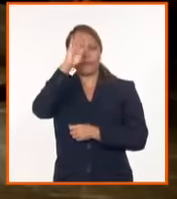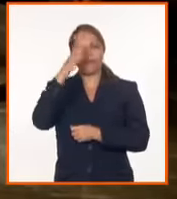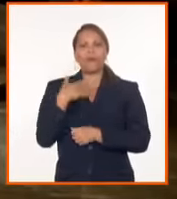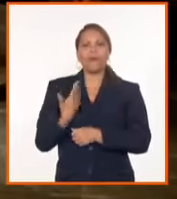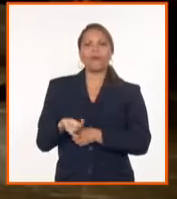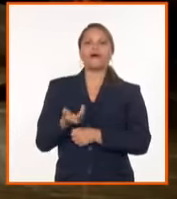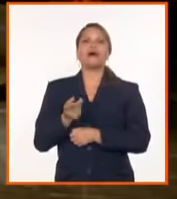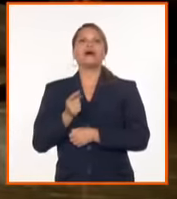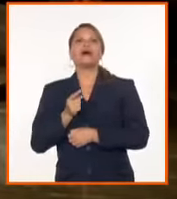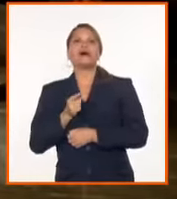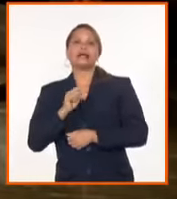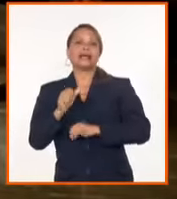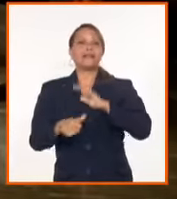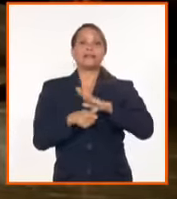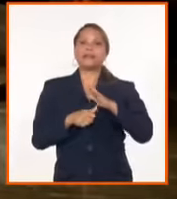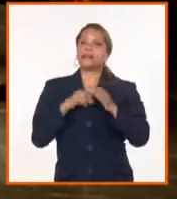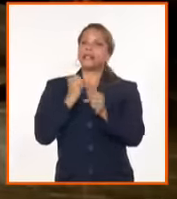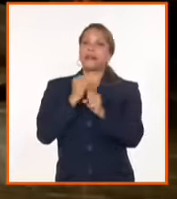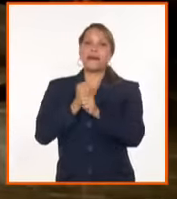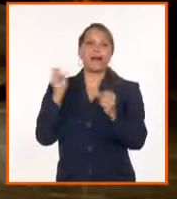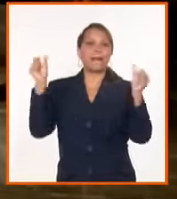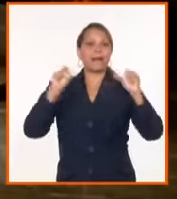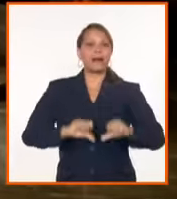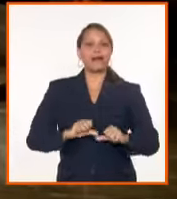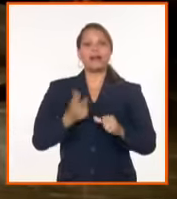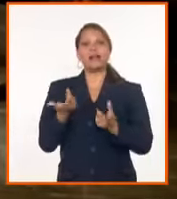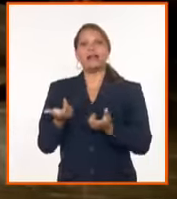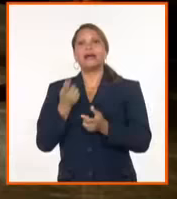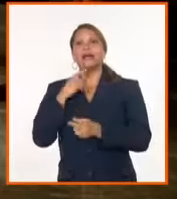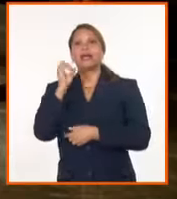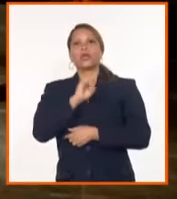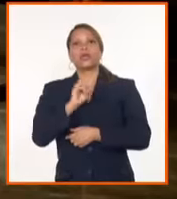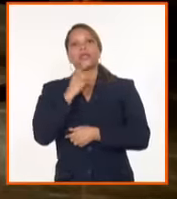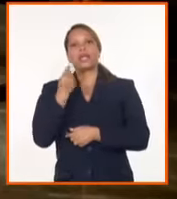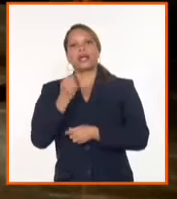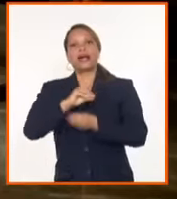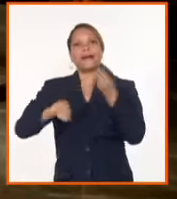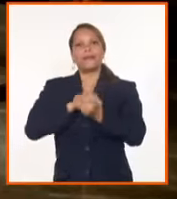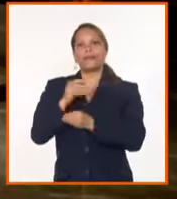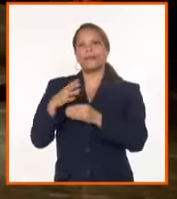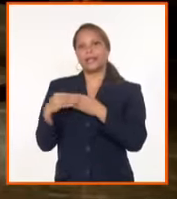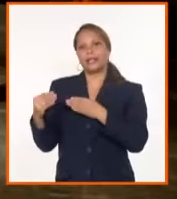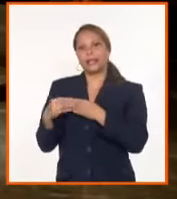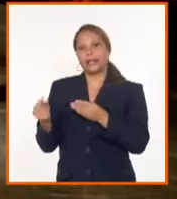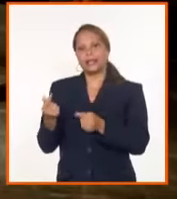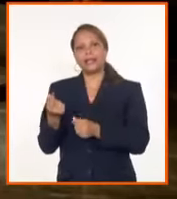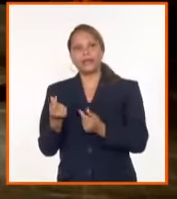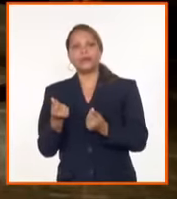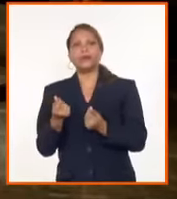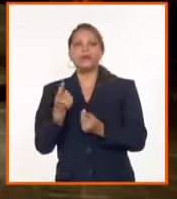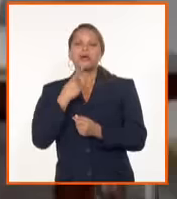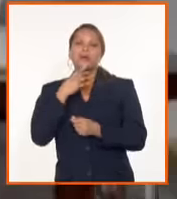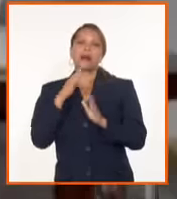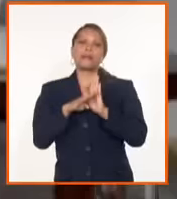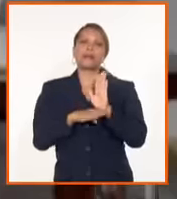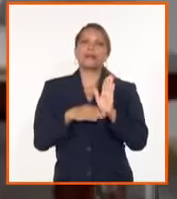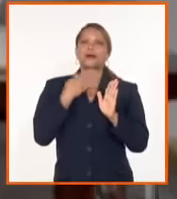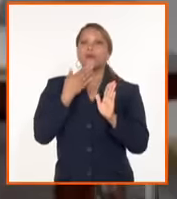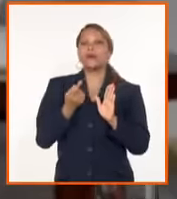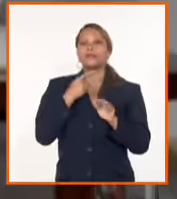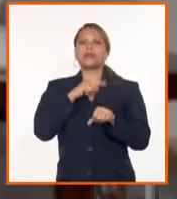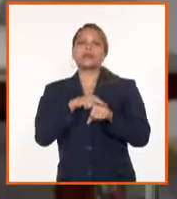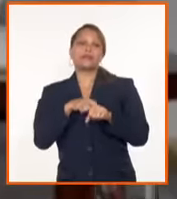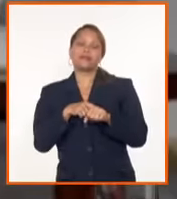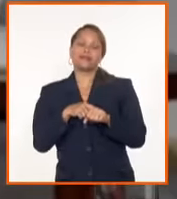quizás se planificó a destiempo el ordenamiento, que se planificó, que es una buena medida, pero en un tiempo que no se debía,